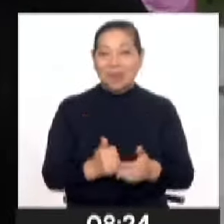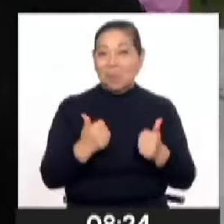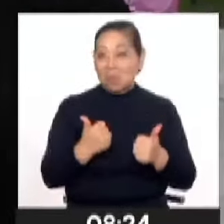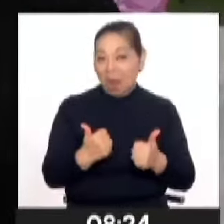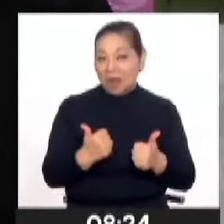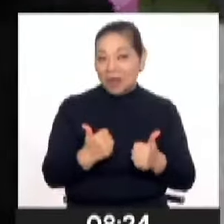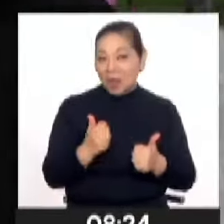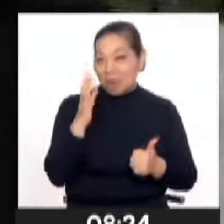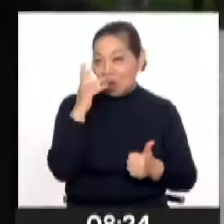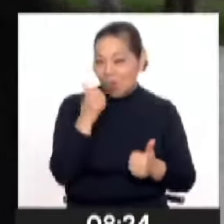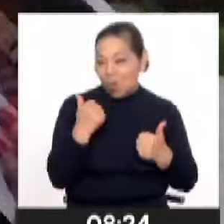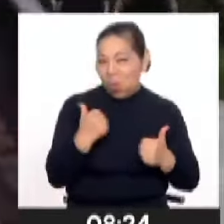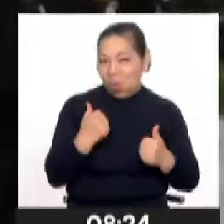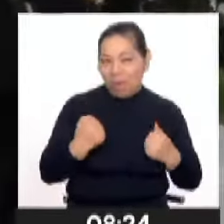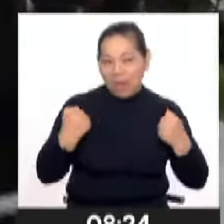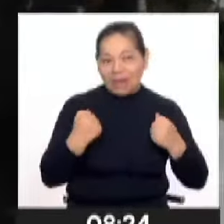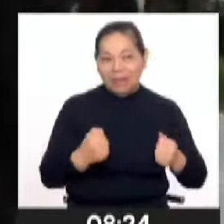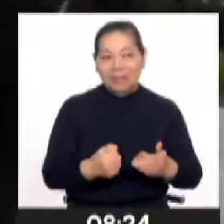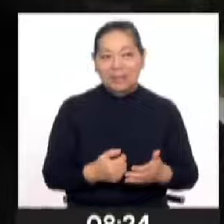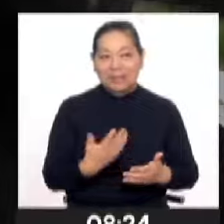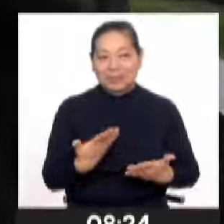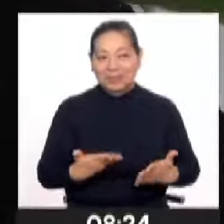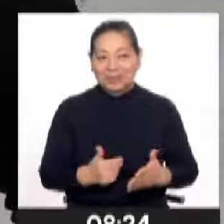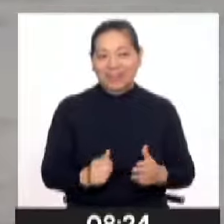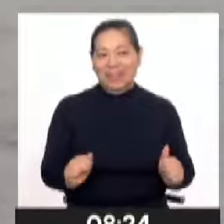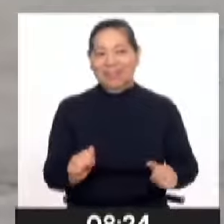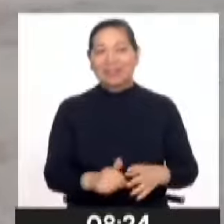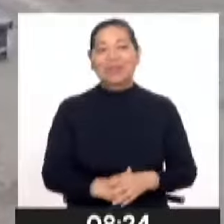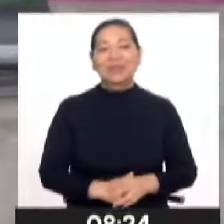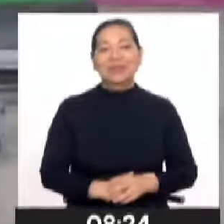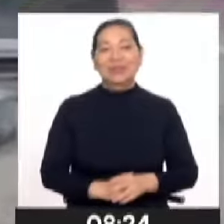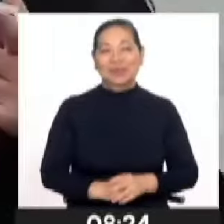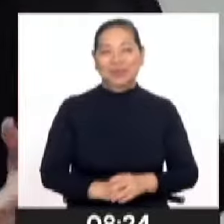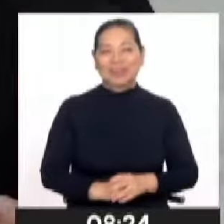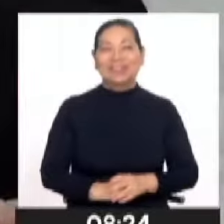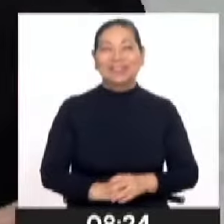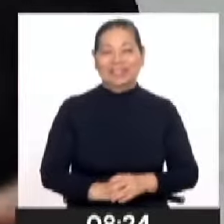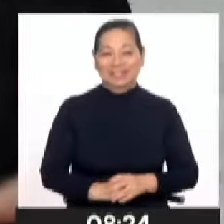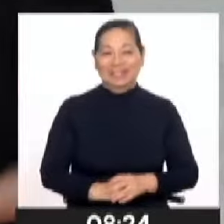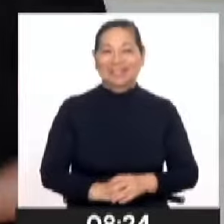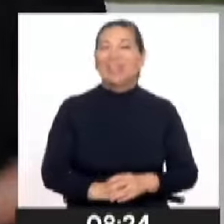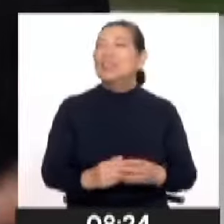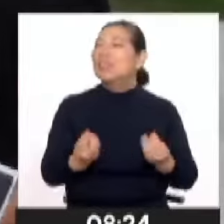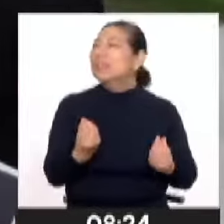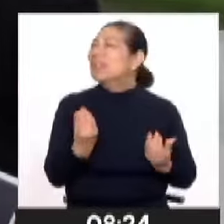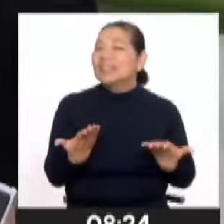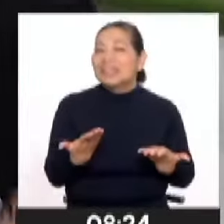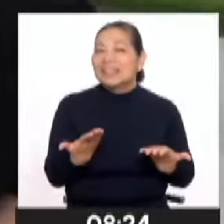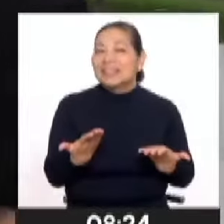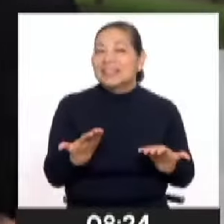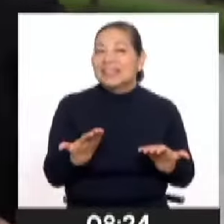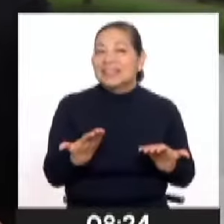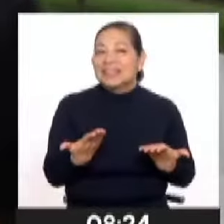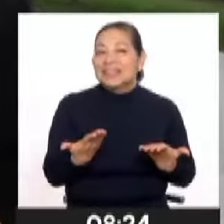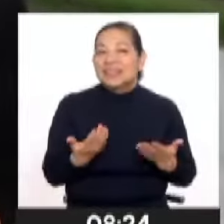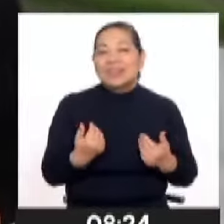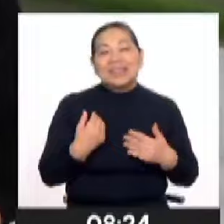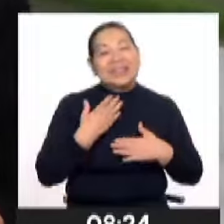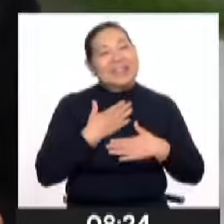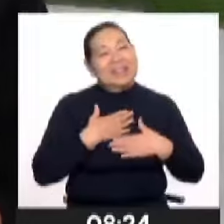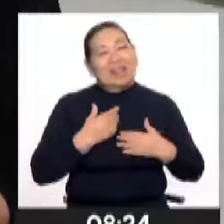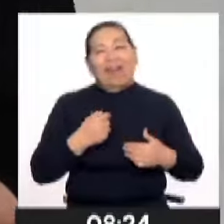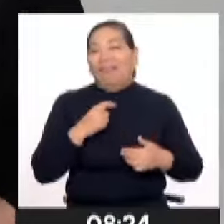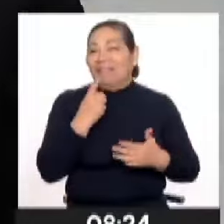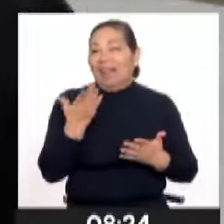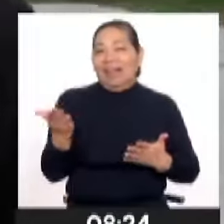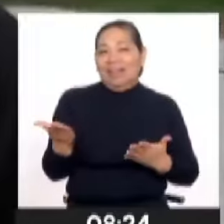Bueno, Bonito y Bravazo. Bravazo, obviamente, mira, Bueno, Bonito, Bravazo. Todo el mundo se esperaba en TV Perú. Estoy creída, pues, estoy creída.